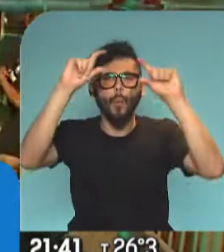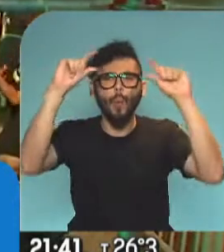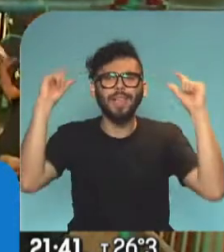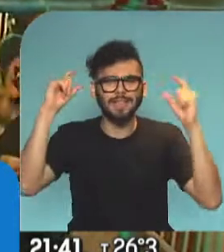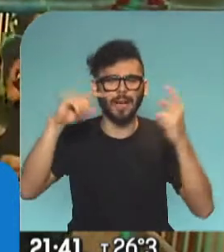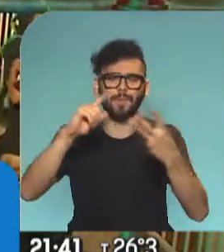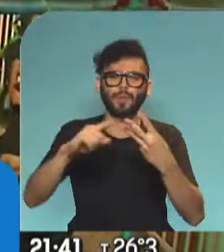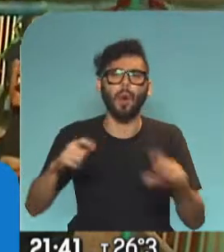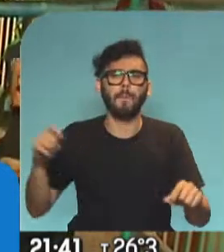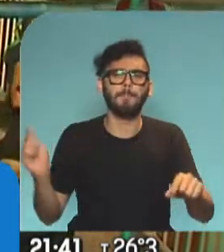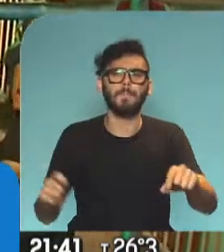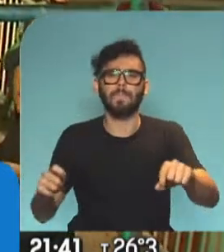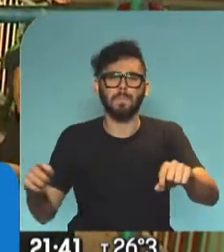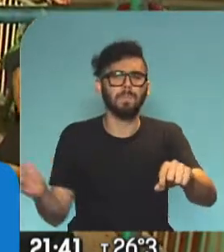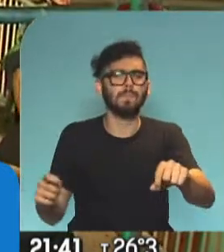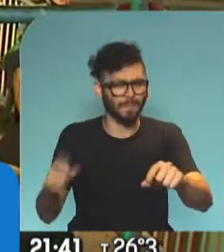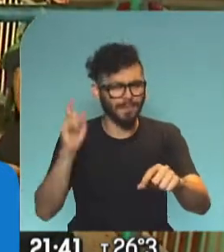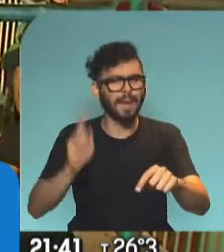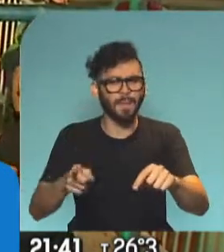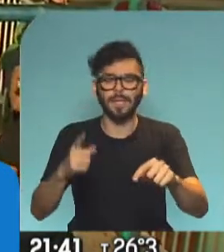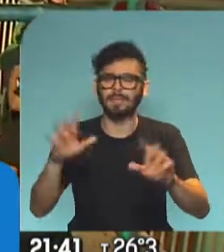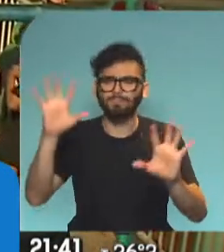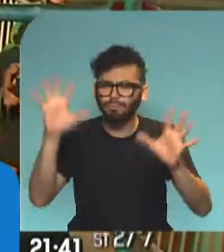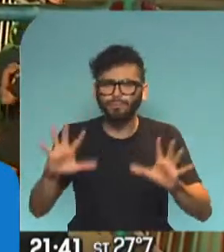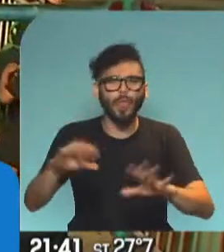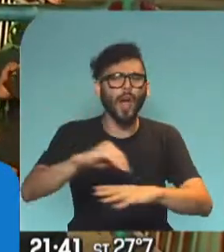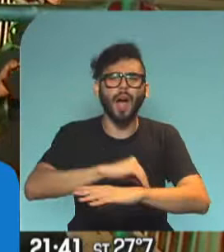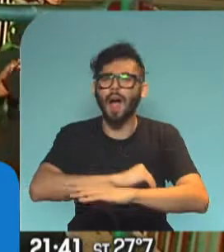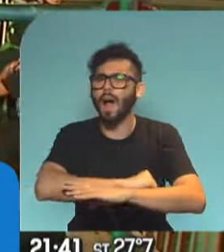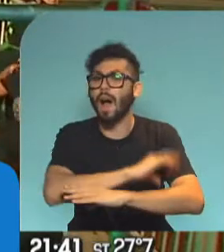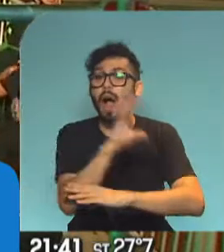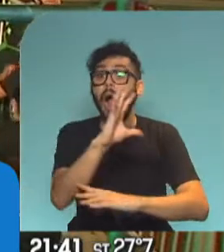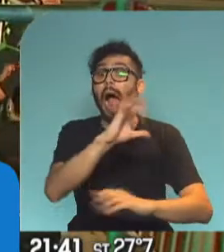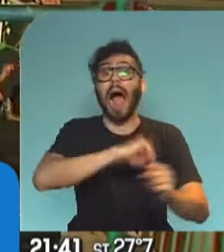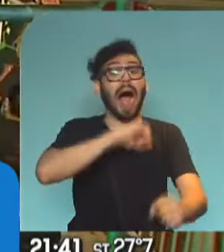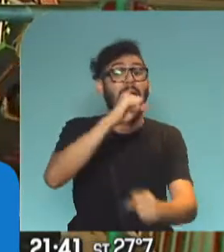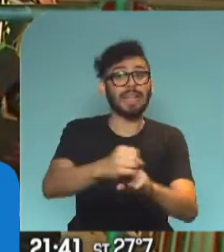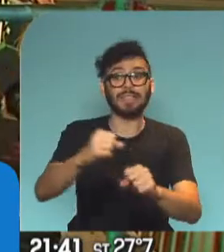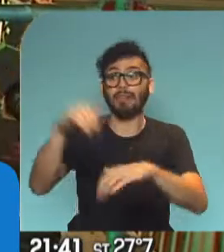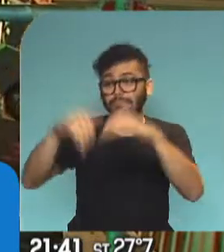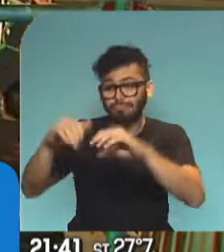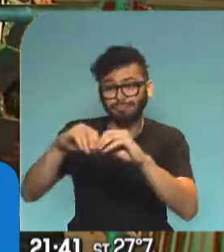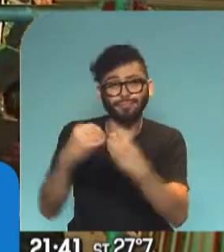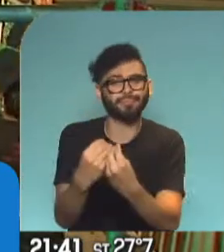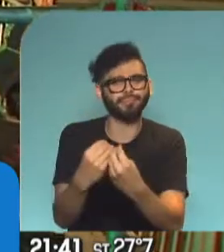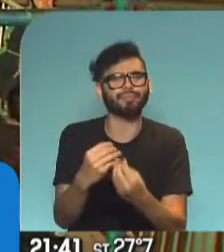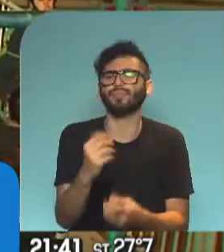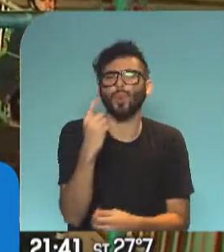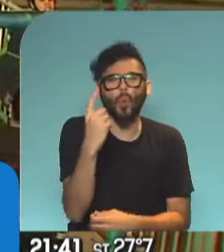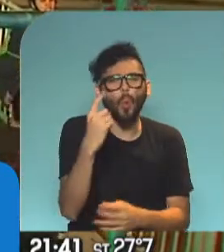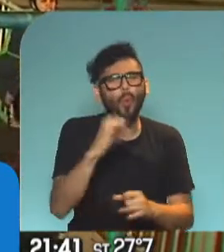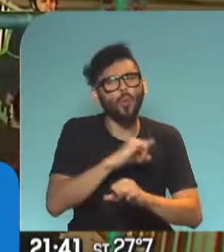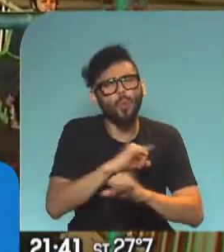redoblantes que suenan y bombos para hacer una vigilia desde acá hasta que finalmente se realice la votación. Quiero hacer un